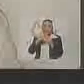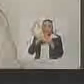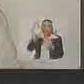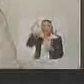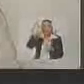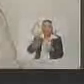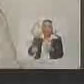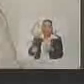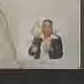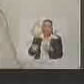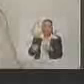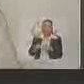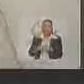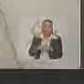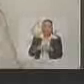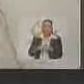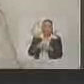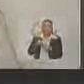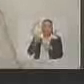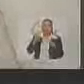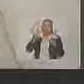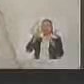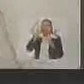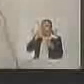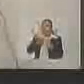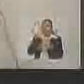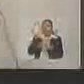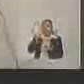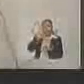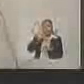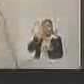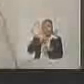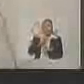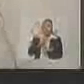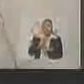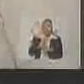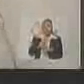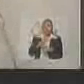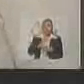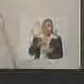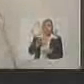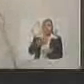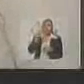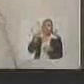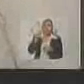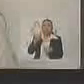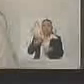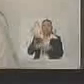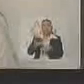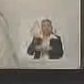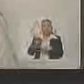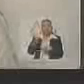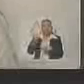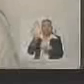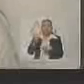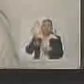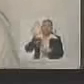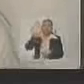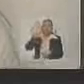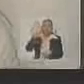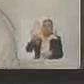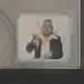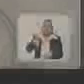para combatir a la delincuencia que desgraciadamente se ha establecido en nuestra delegación. Muchas